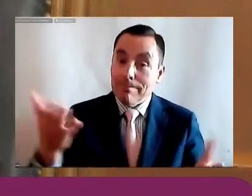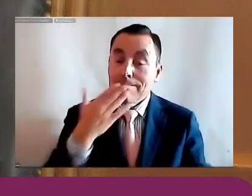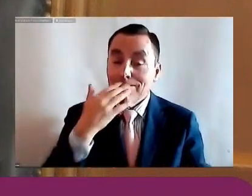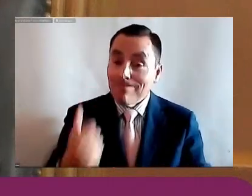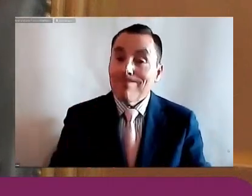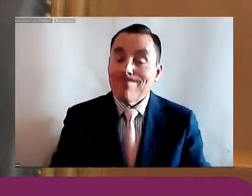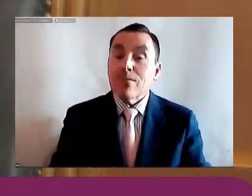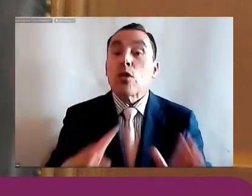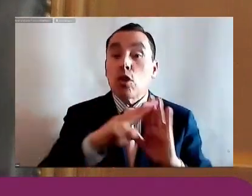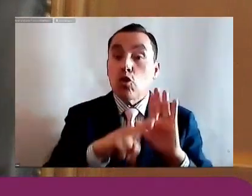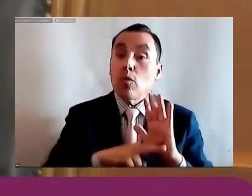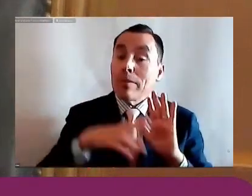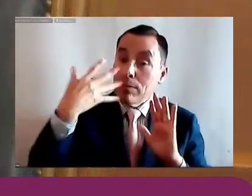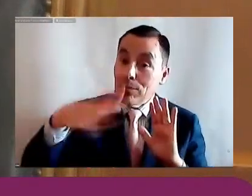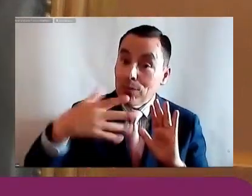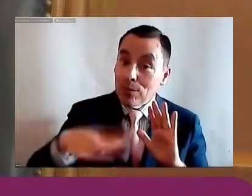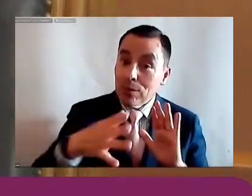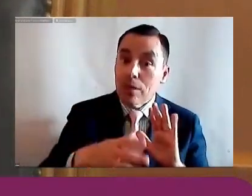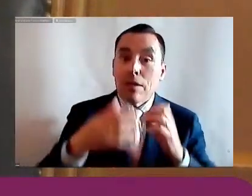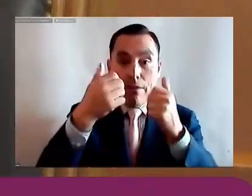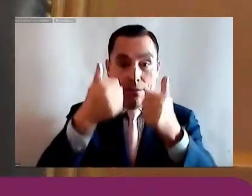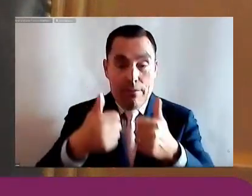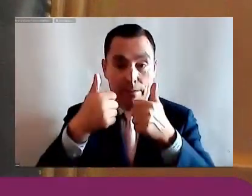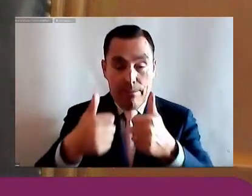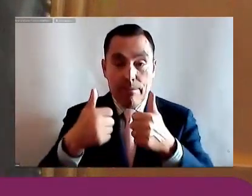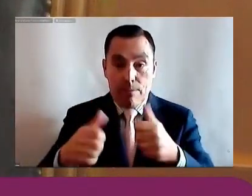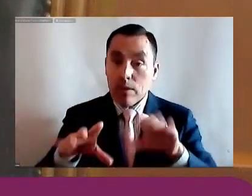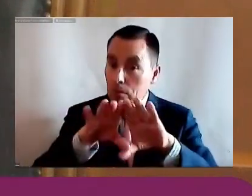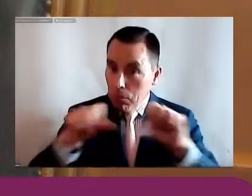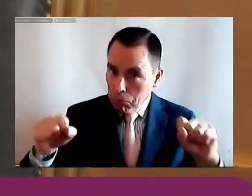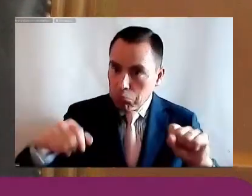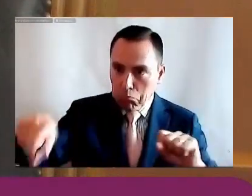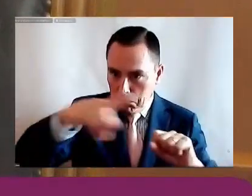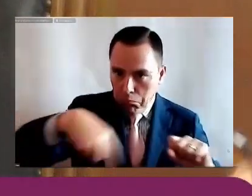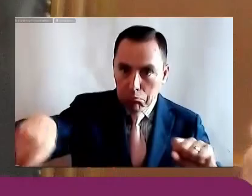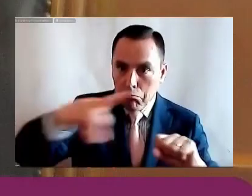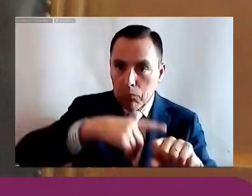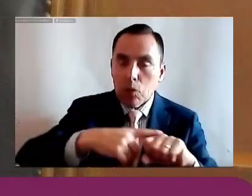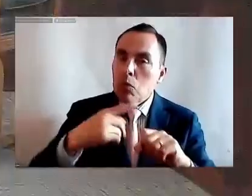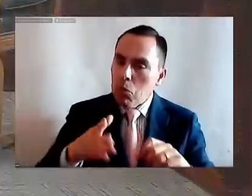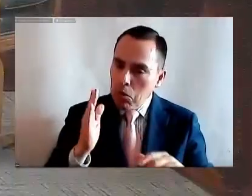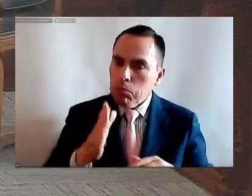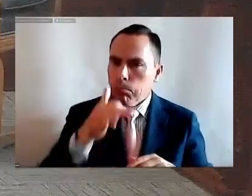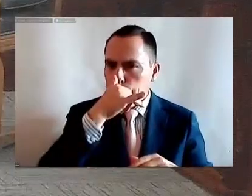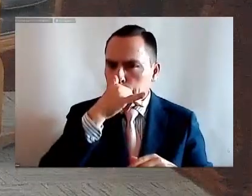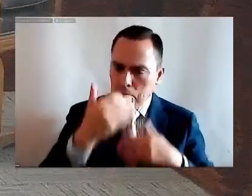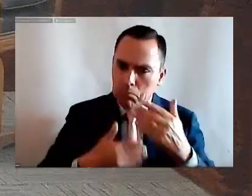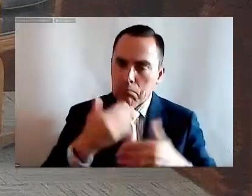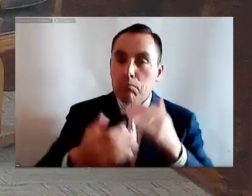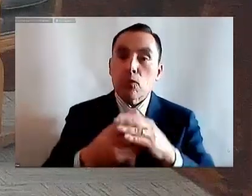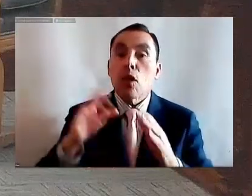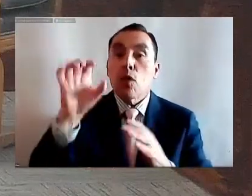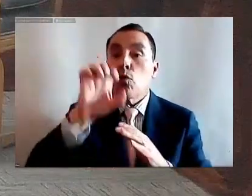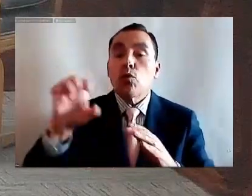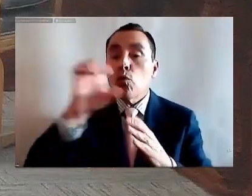importantes, que están bien, que han llegado a una duración de estándar europeo. El postnatal